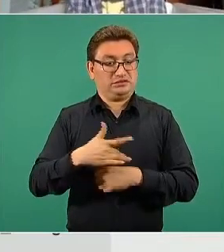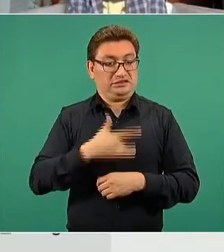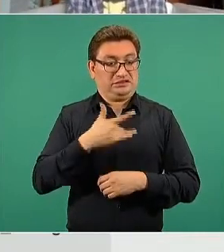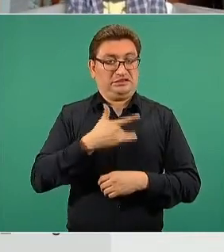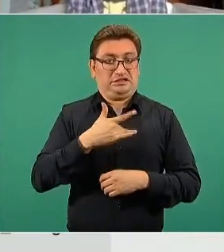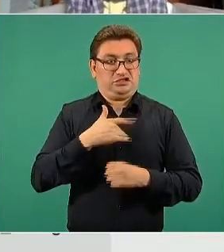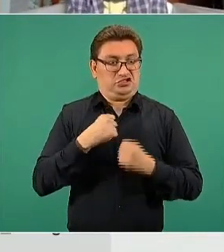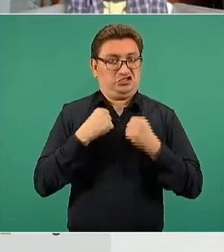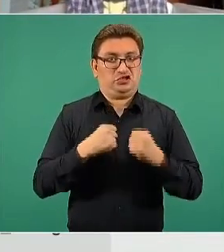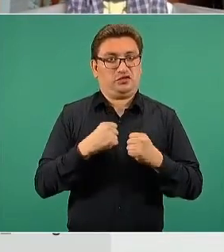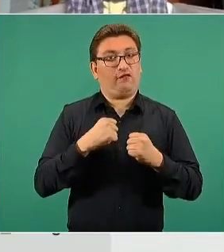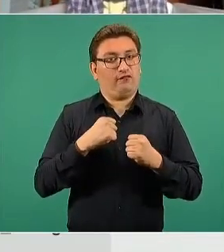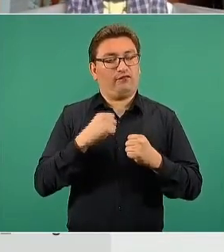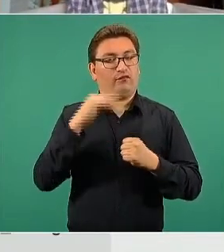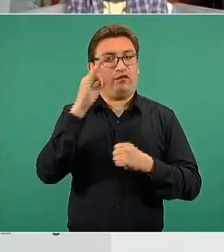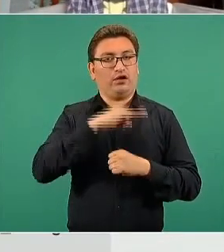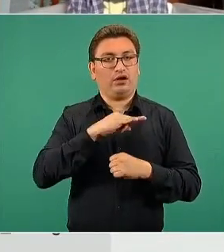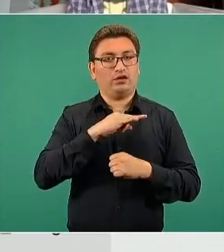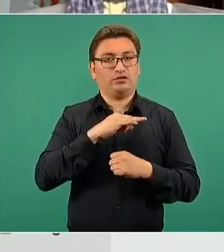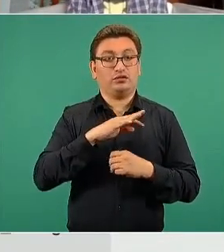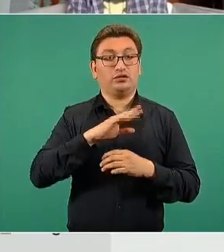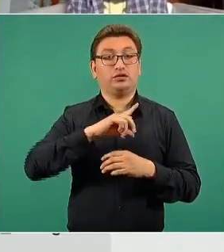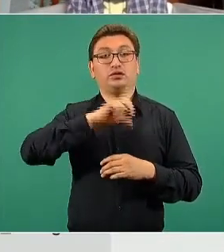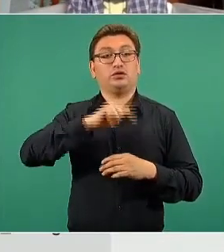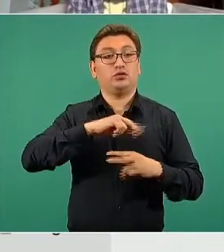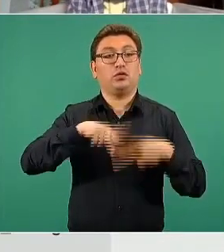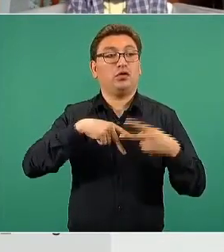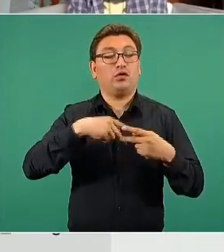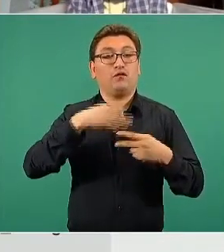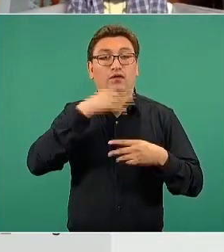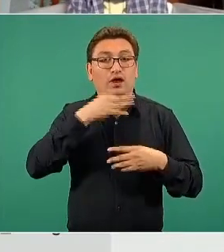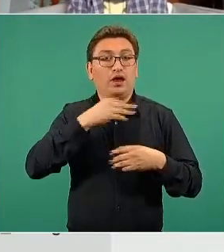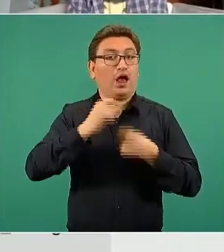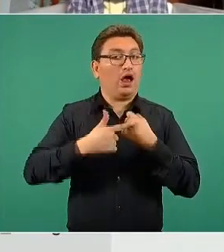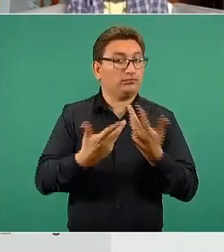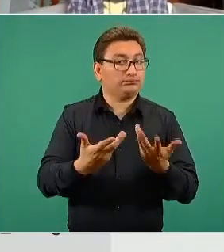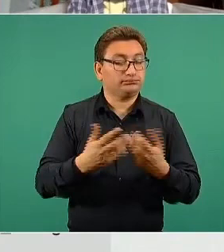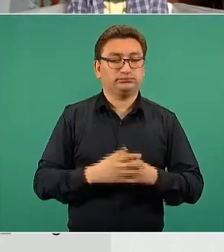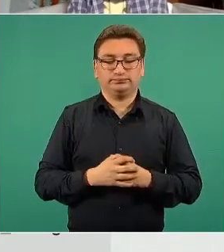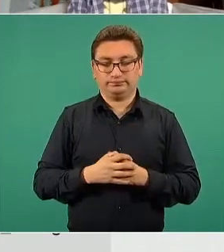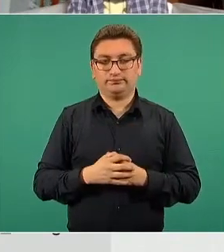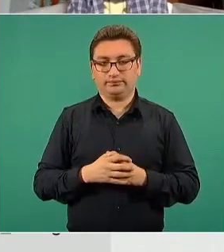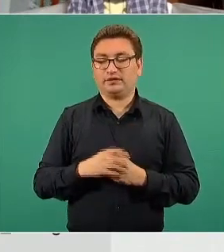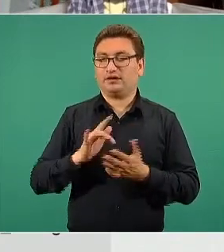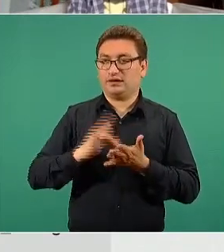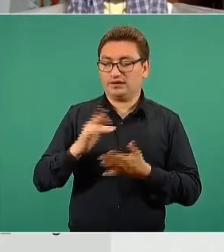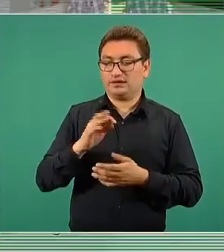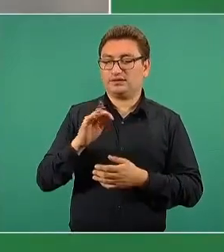de seguridad, sobre todo para este tipo de festejos. Gracias. Muchísimas gracias, Francisco.